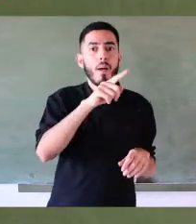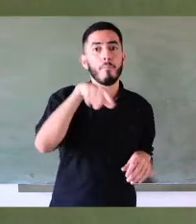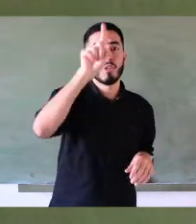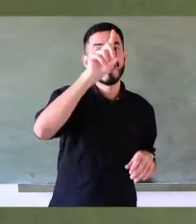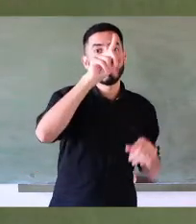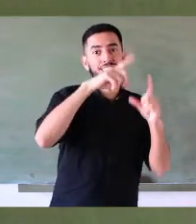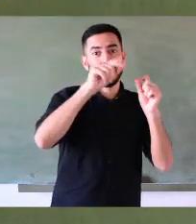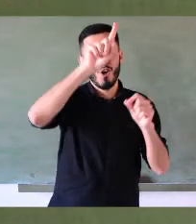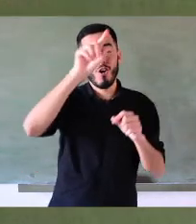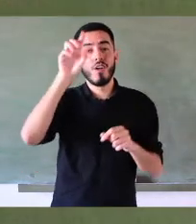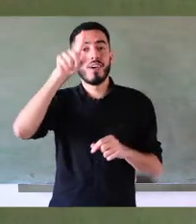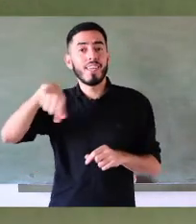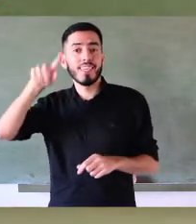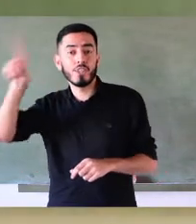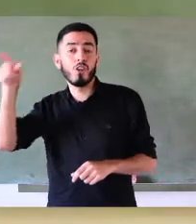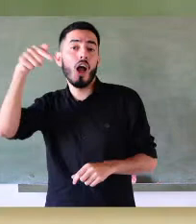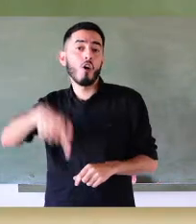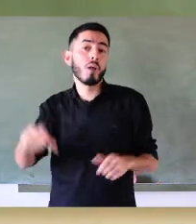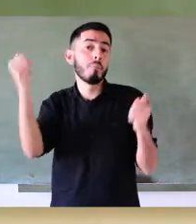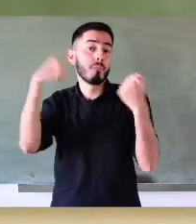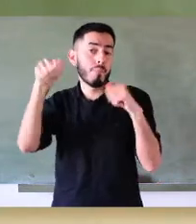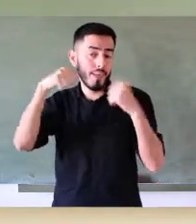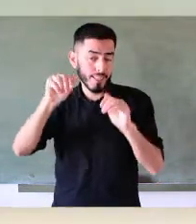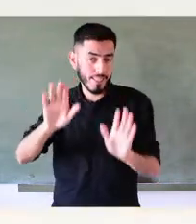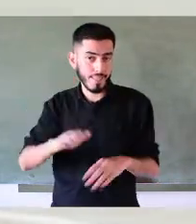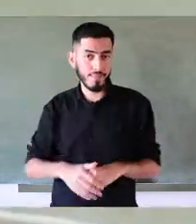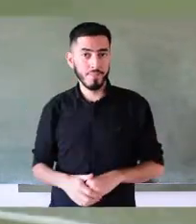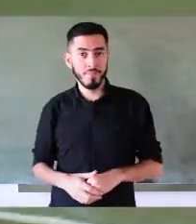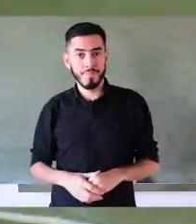radicación. Pasemos ahora a algunos ejercicios combinados.